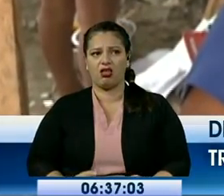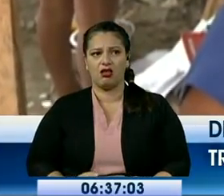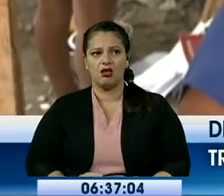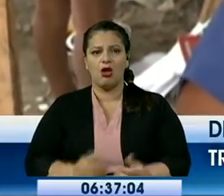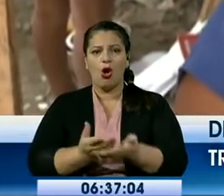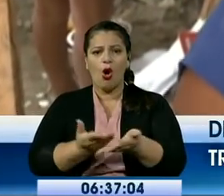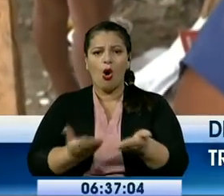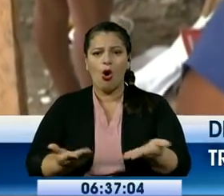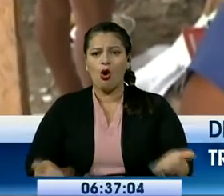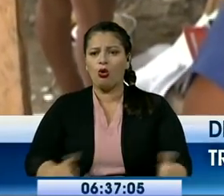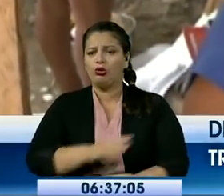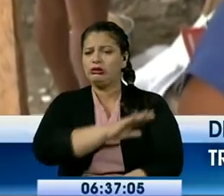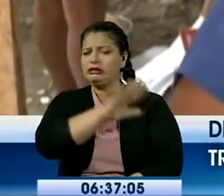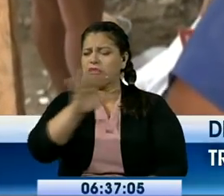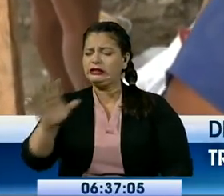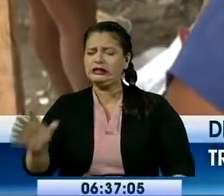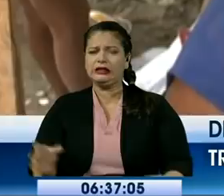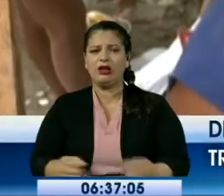electrodoméstico,